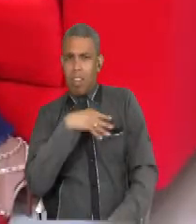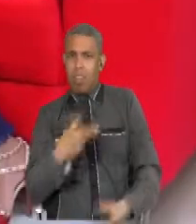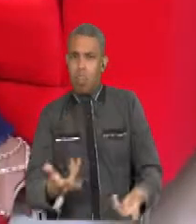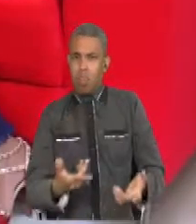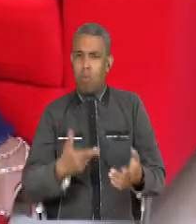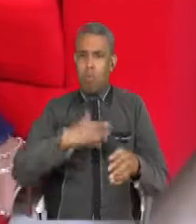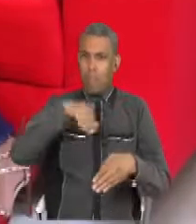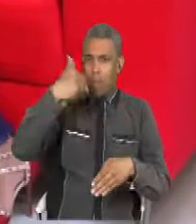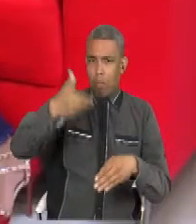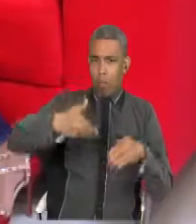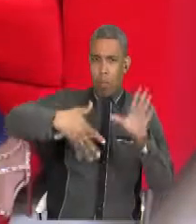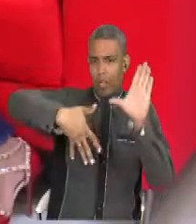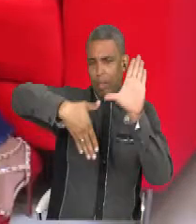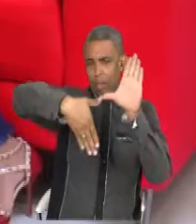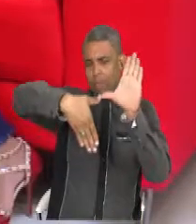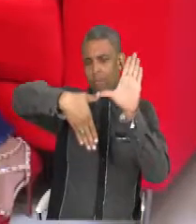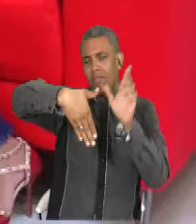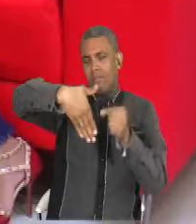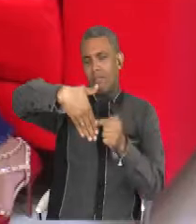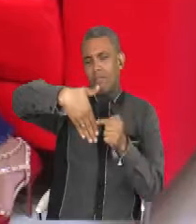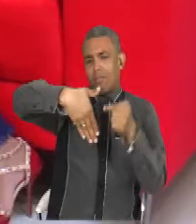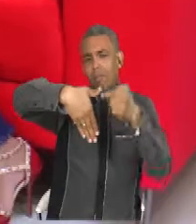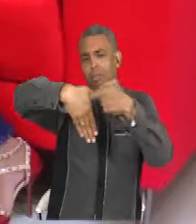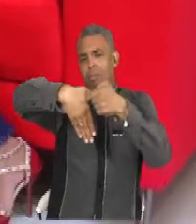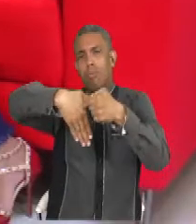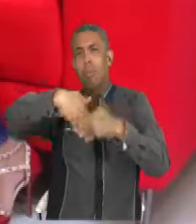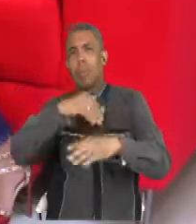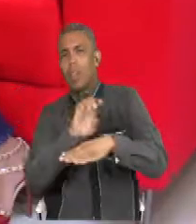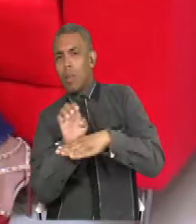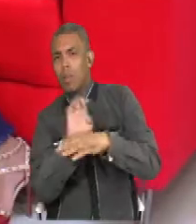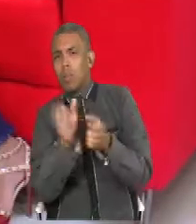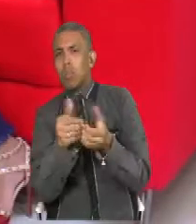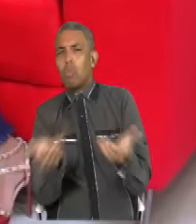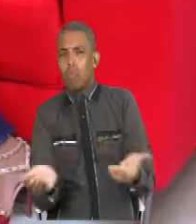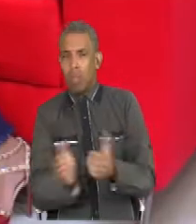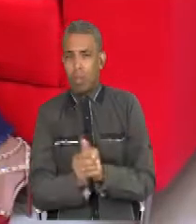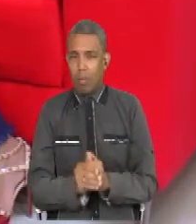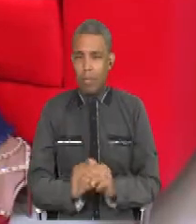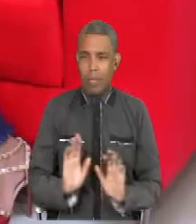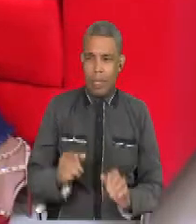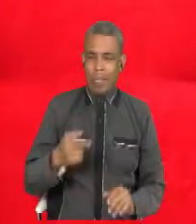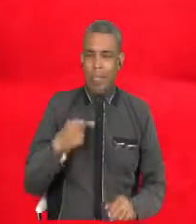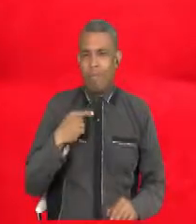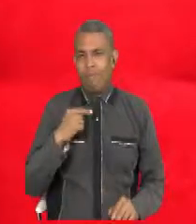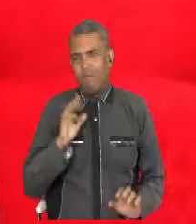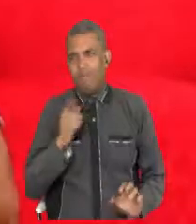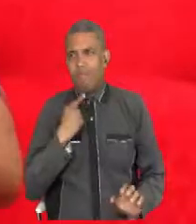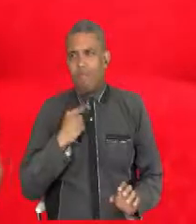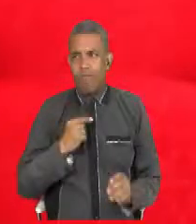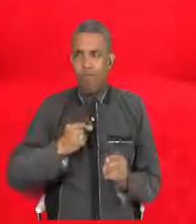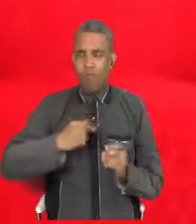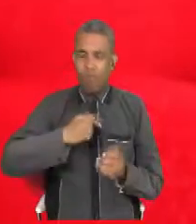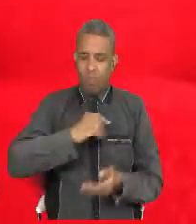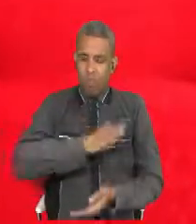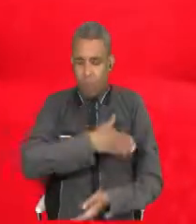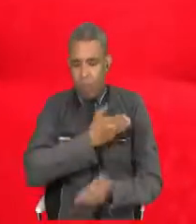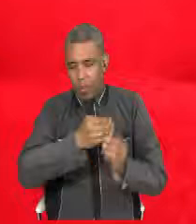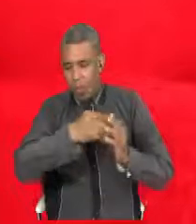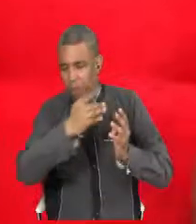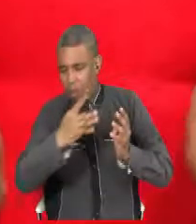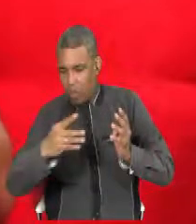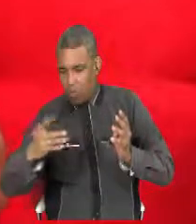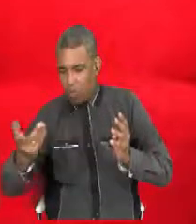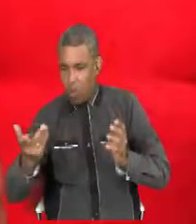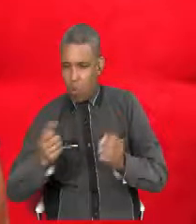No, los genes míos siempre han sido folclóricos. Recorrimos varias partes del mundo con el